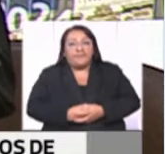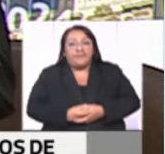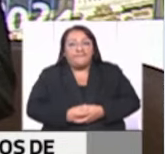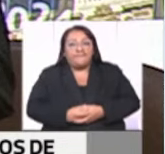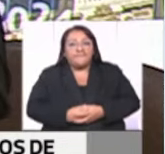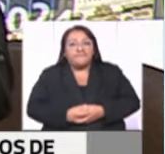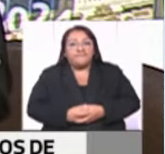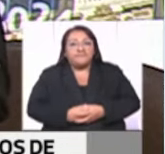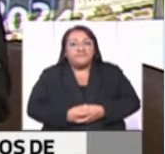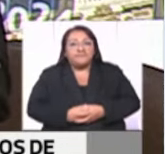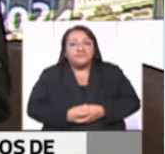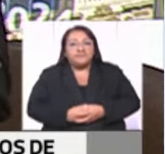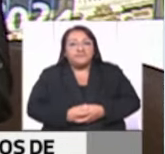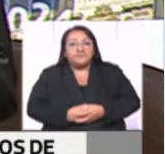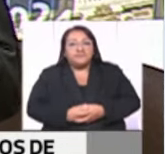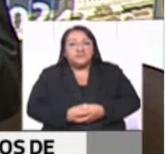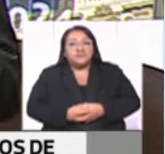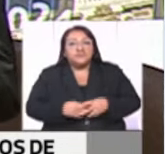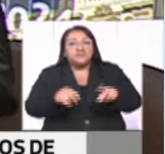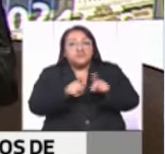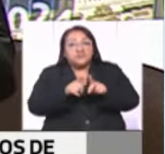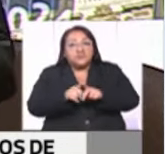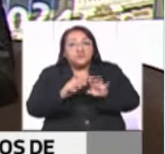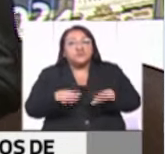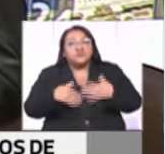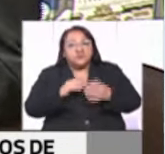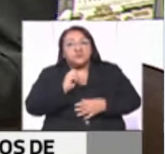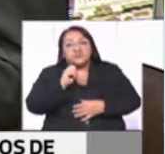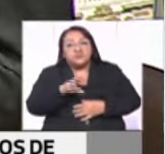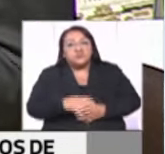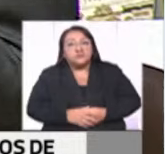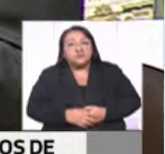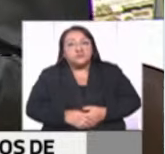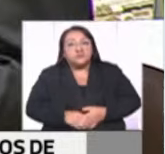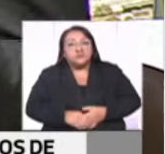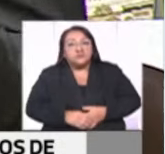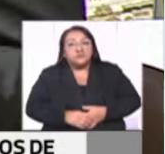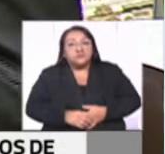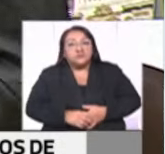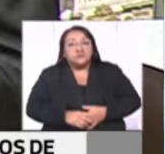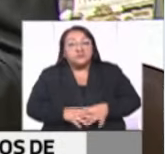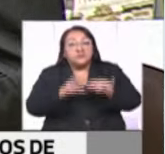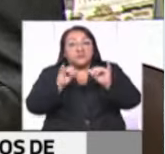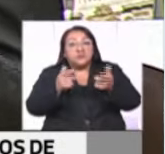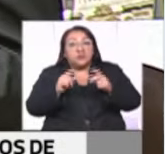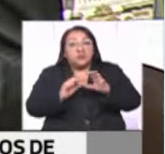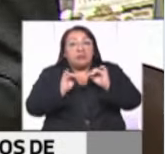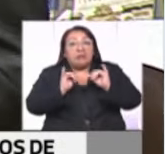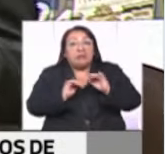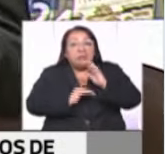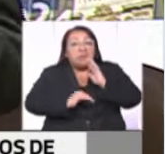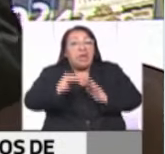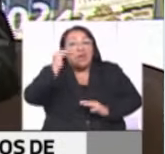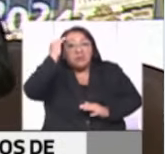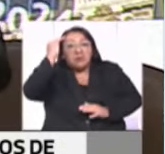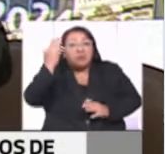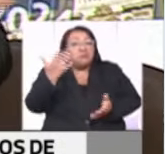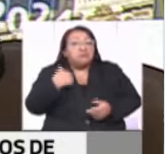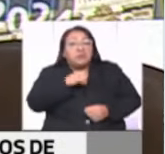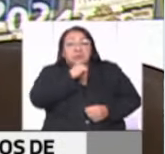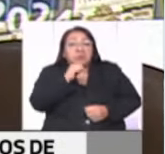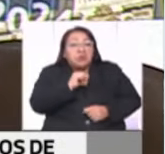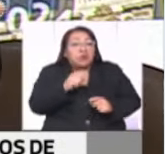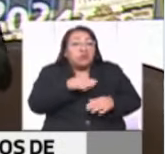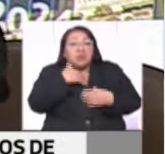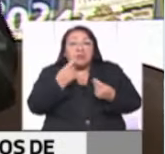y jurídicos también. Por supuesto, se puede decir, se van a quedar después cuando estén mayorcitos, ya no van a tener dinero,